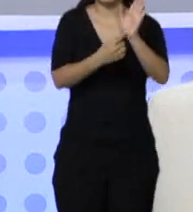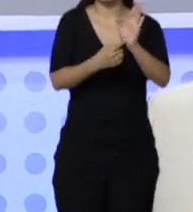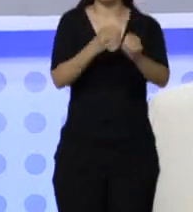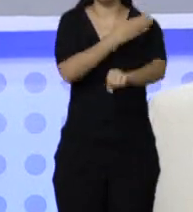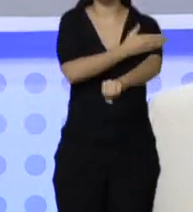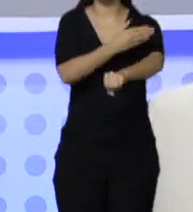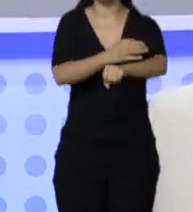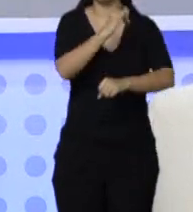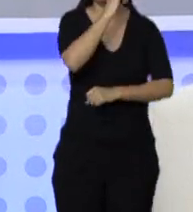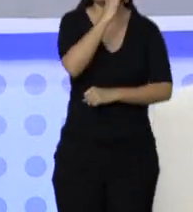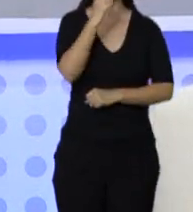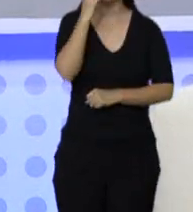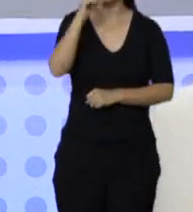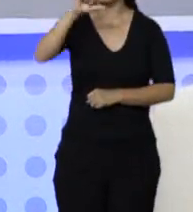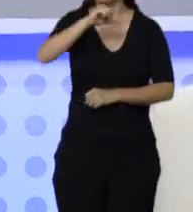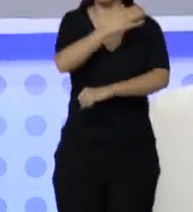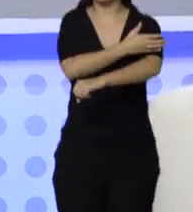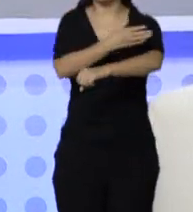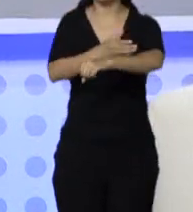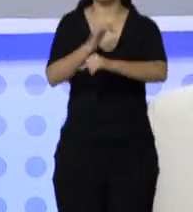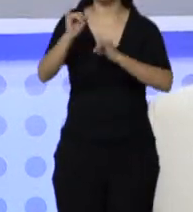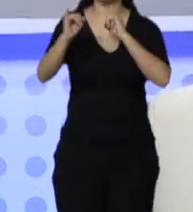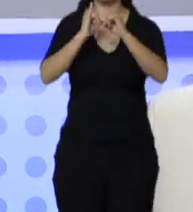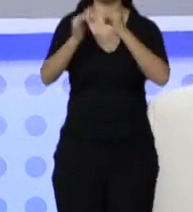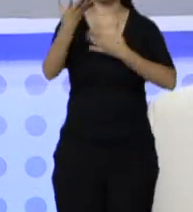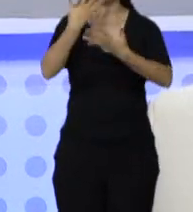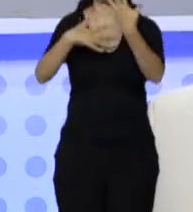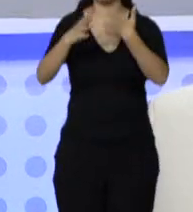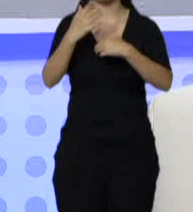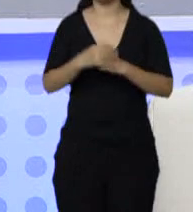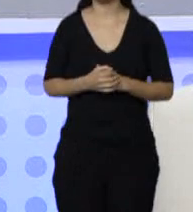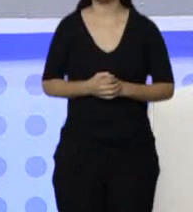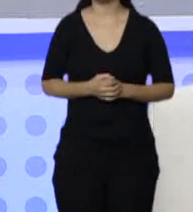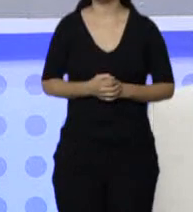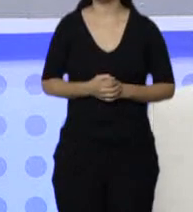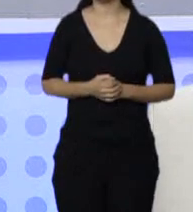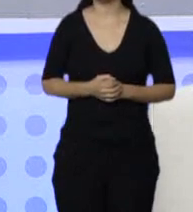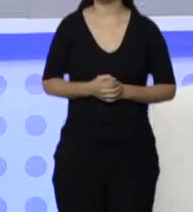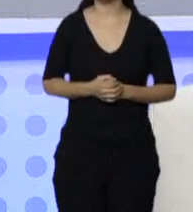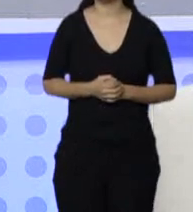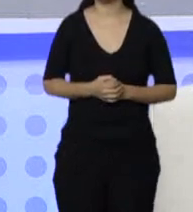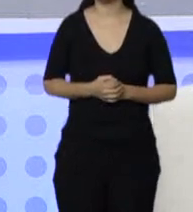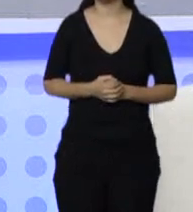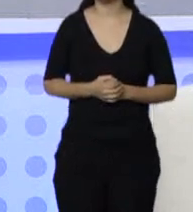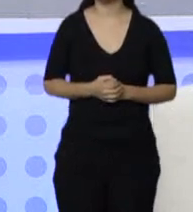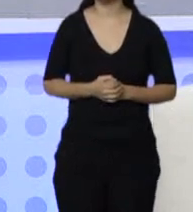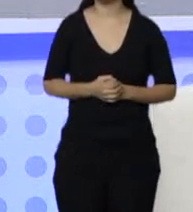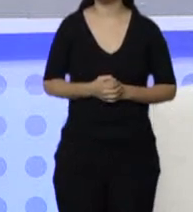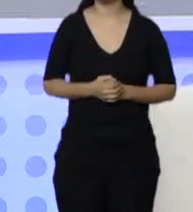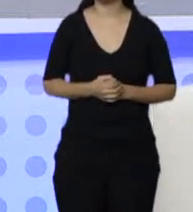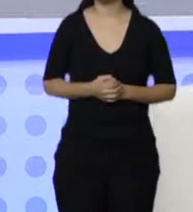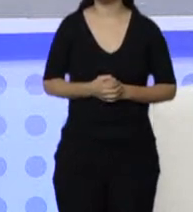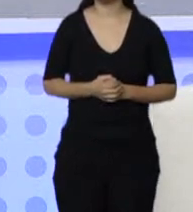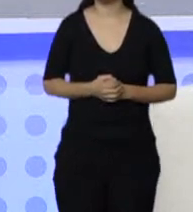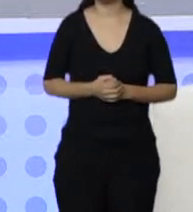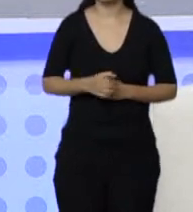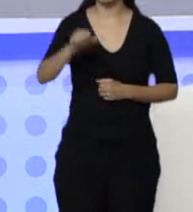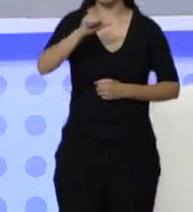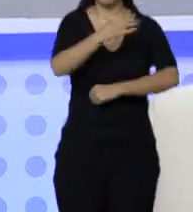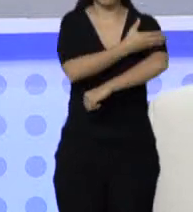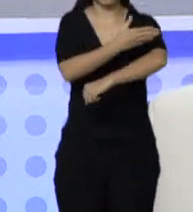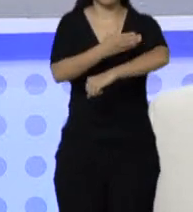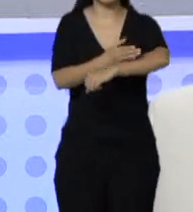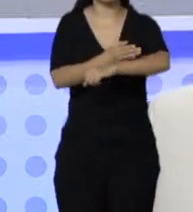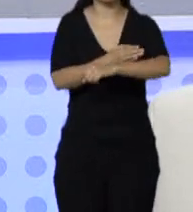cisco acompaña en la interpretación de lengua de señas mexicana muchas gracias y si es por por estar con nosotros en nuestra